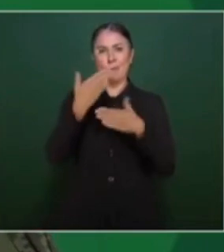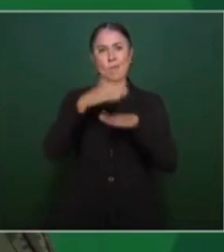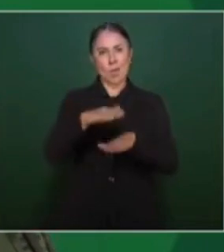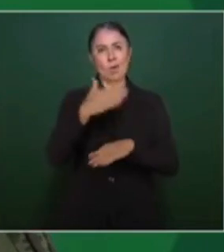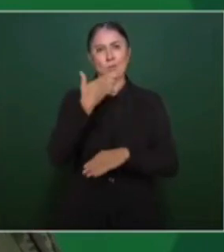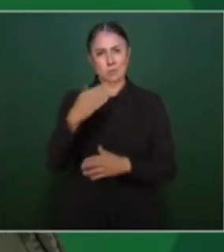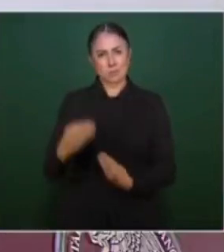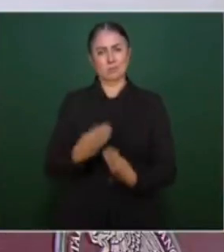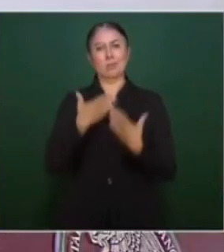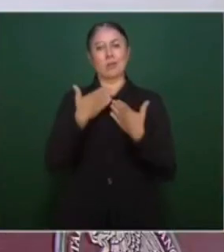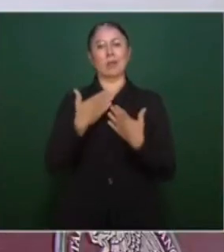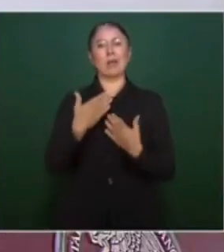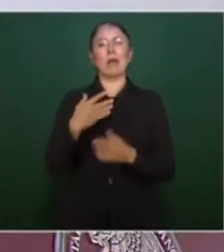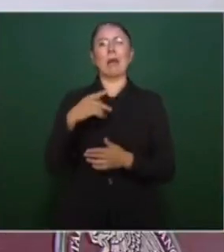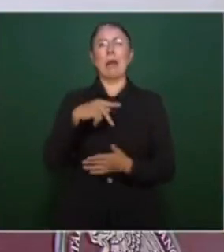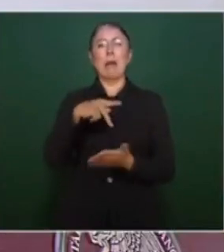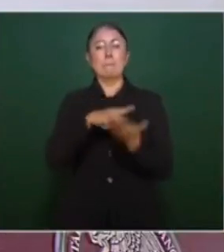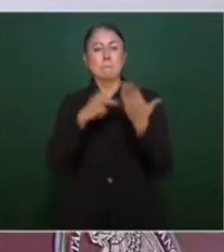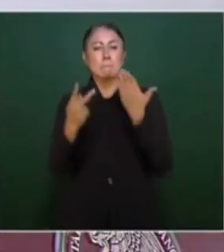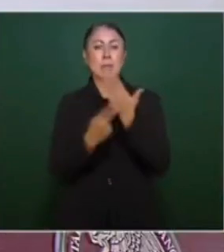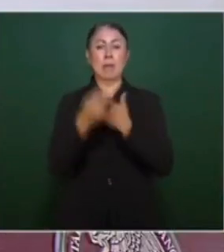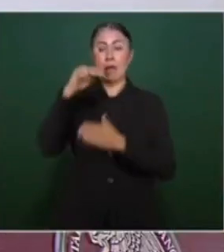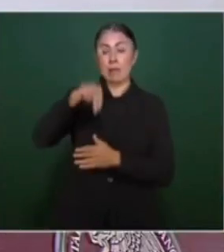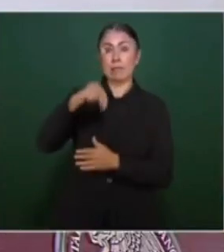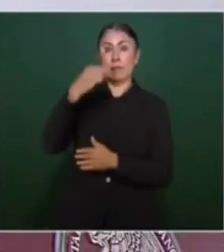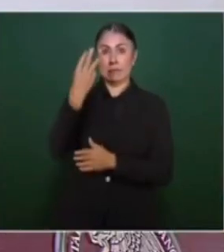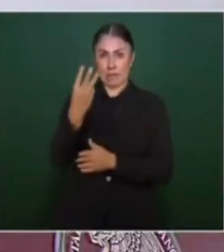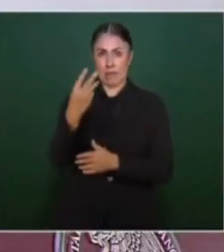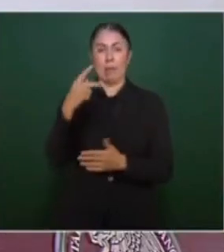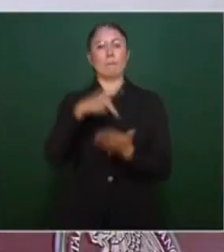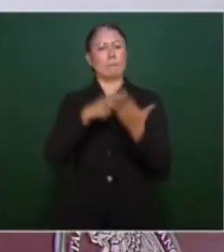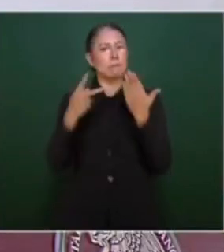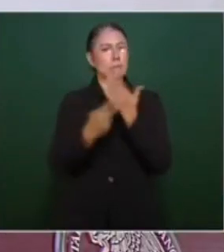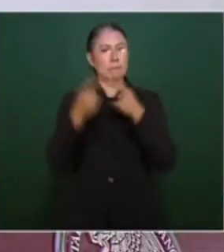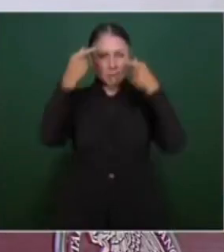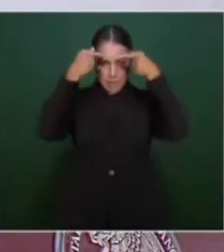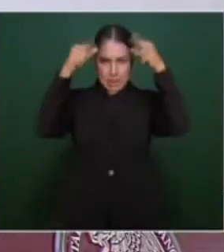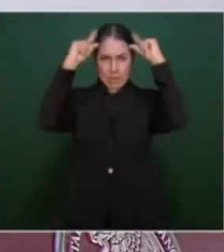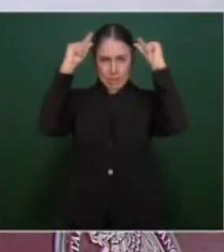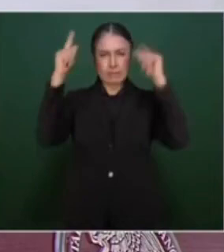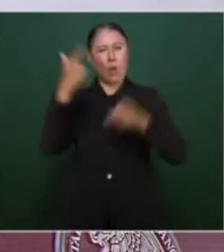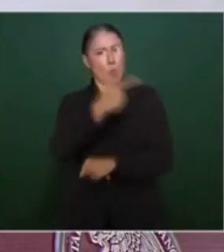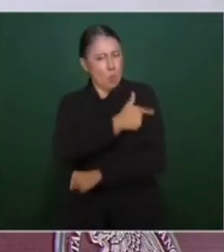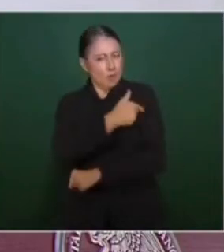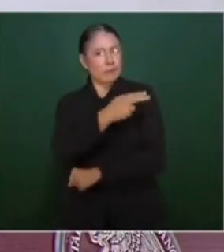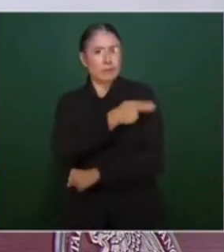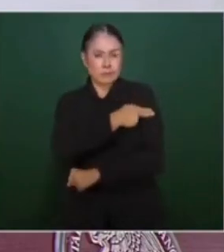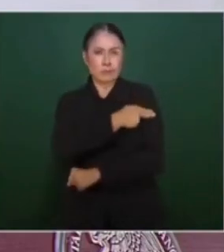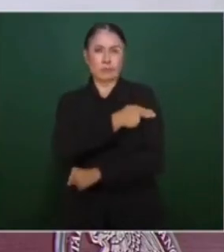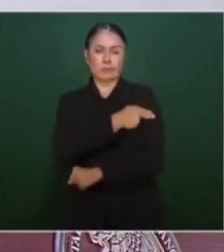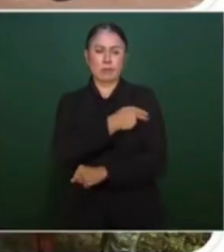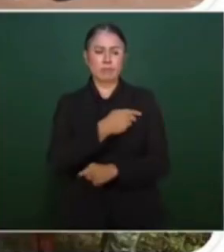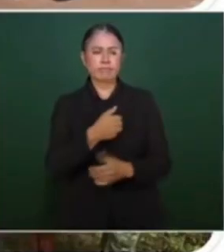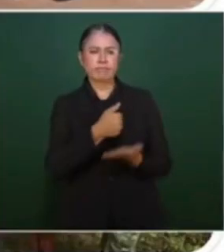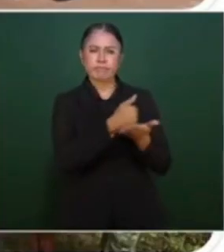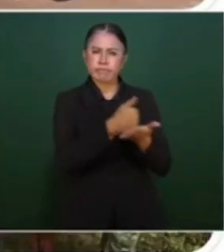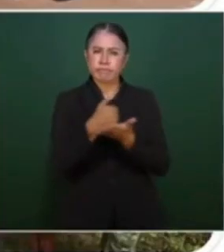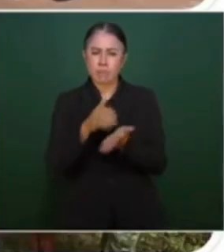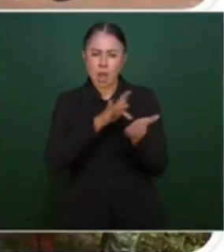plan DN3, plan Marina y plan de la Guardia Nacional para el auxilio a la población, se han